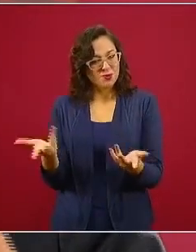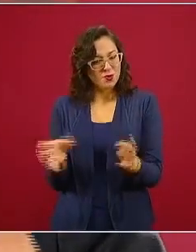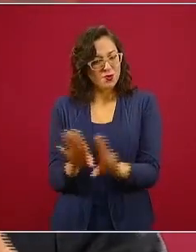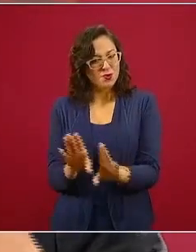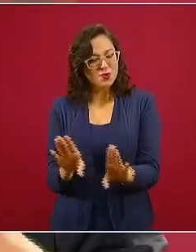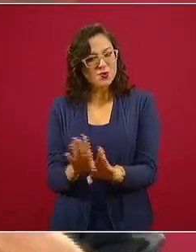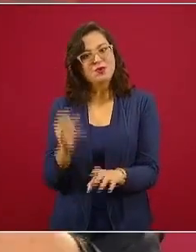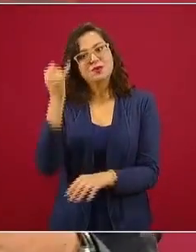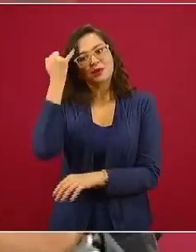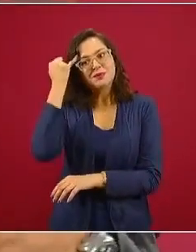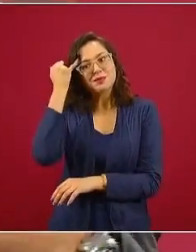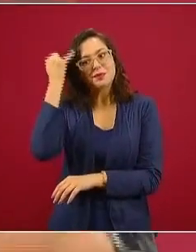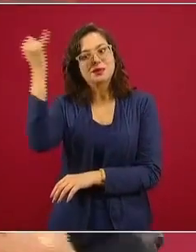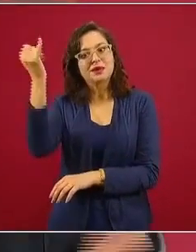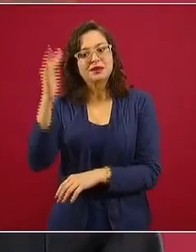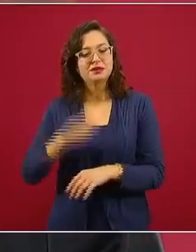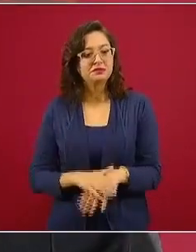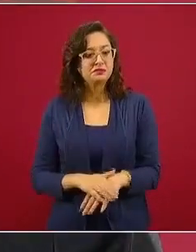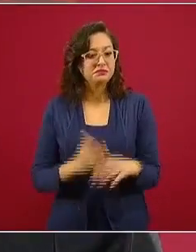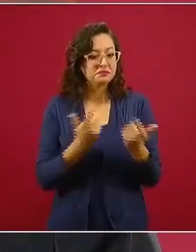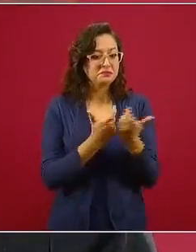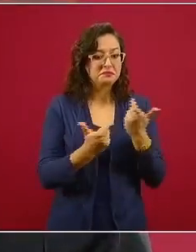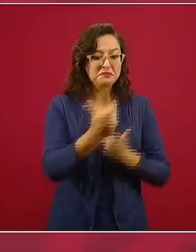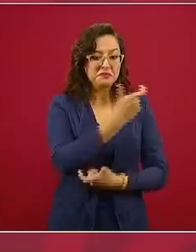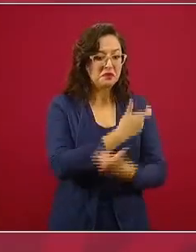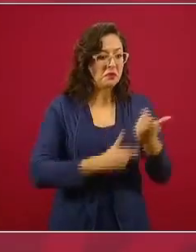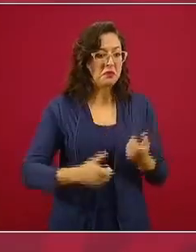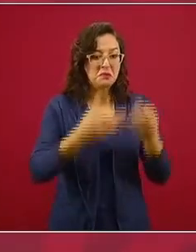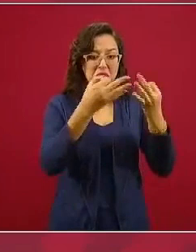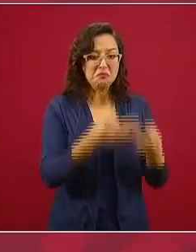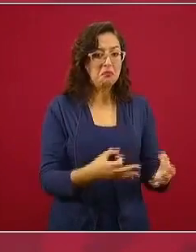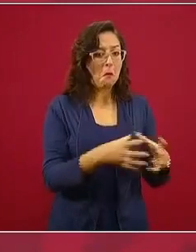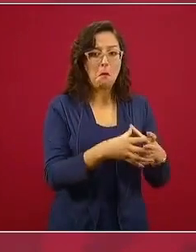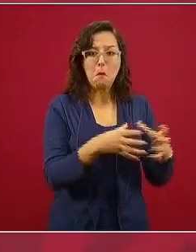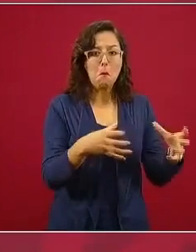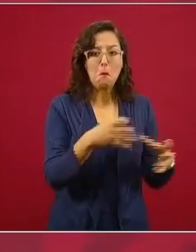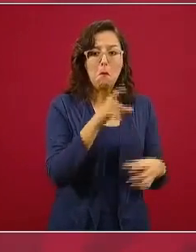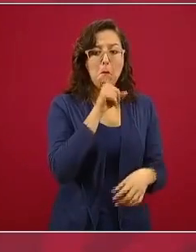si la economía formal no crece.